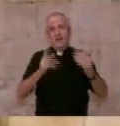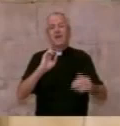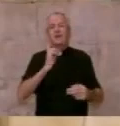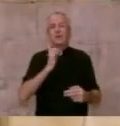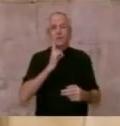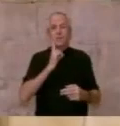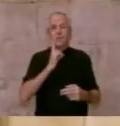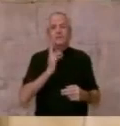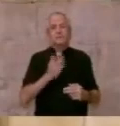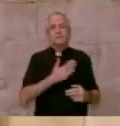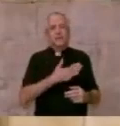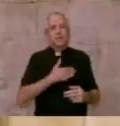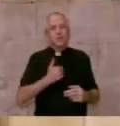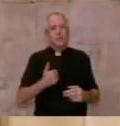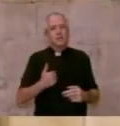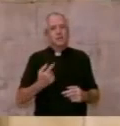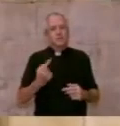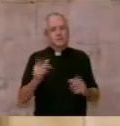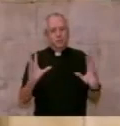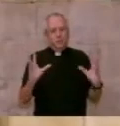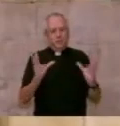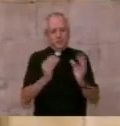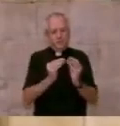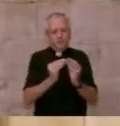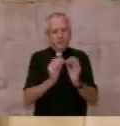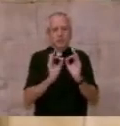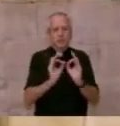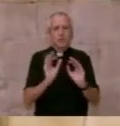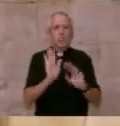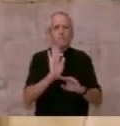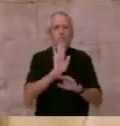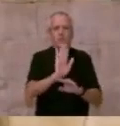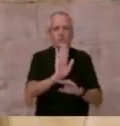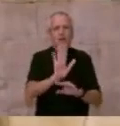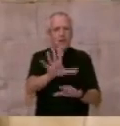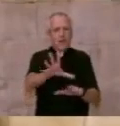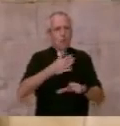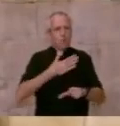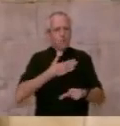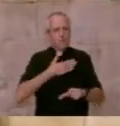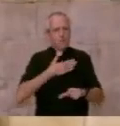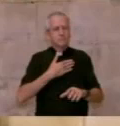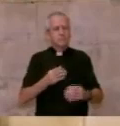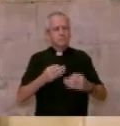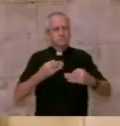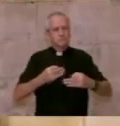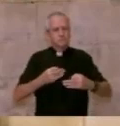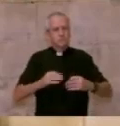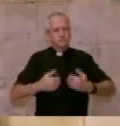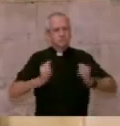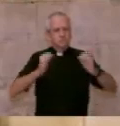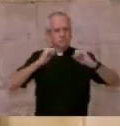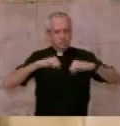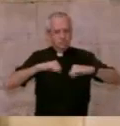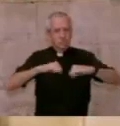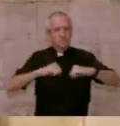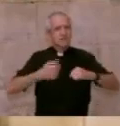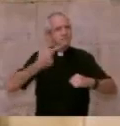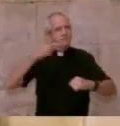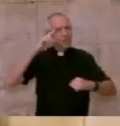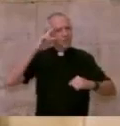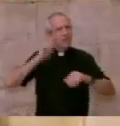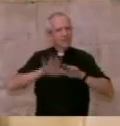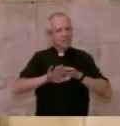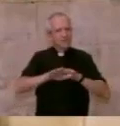Roma. Tengo en cuenta la síntesis que publicó, la hago mía. Contar con él.